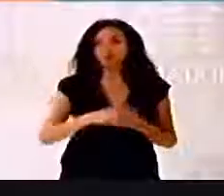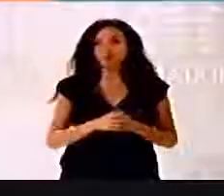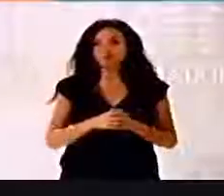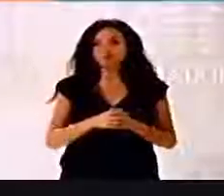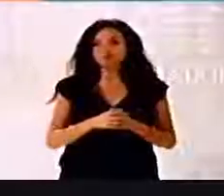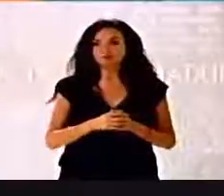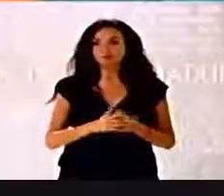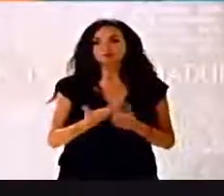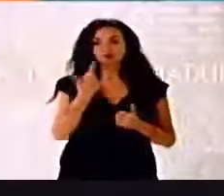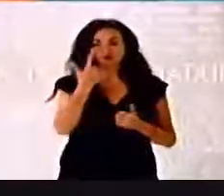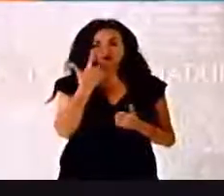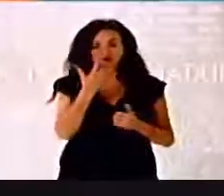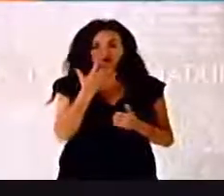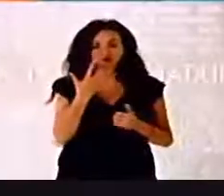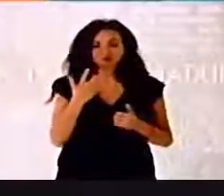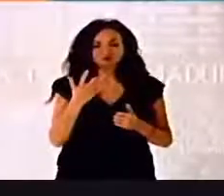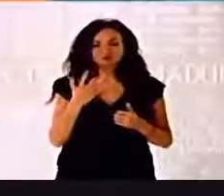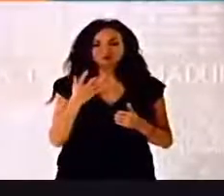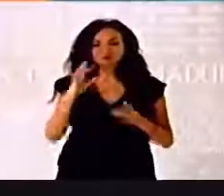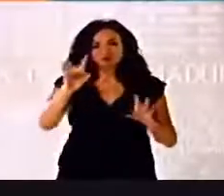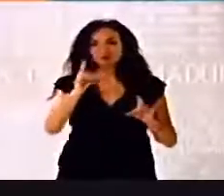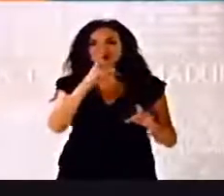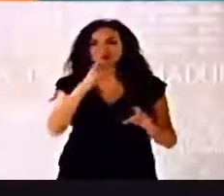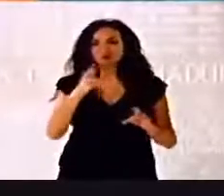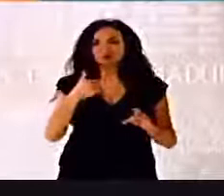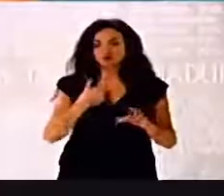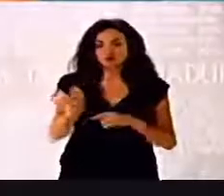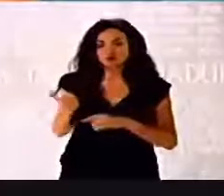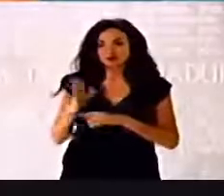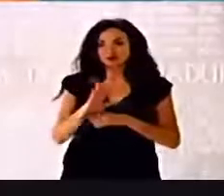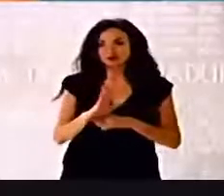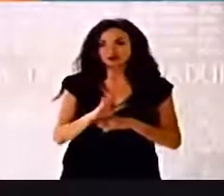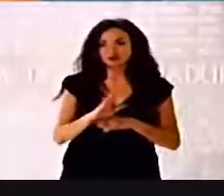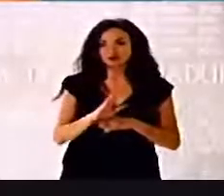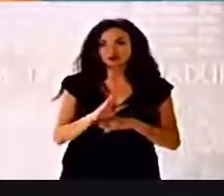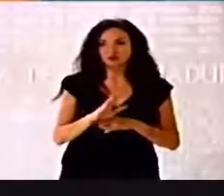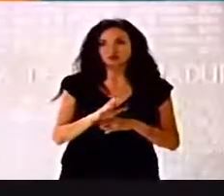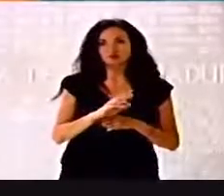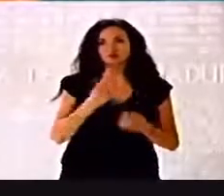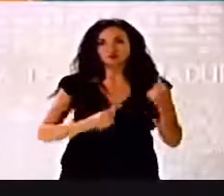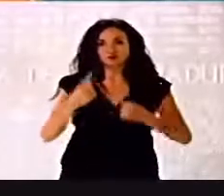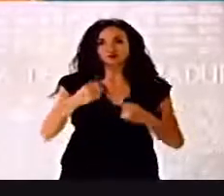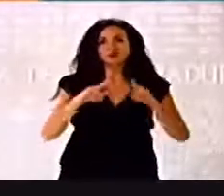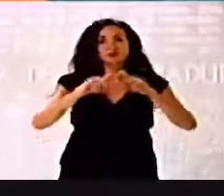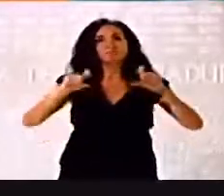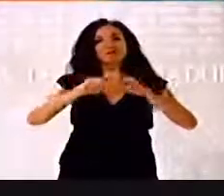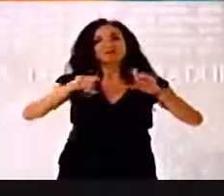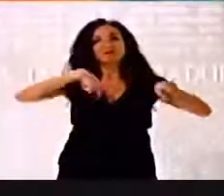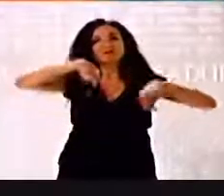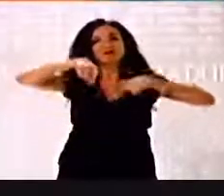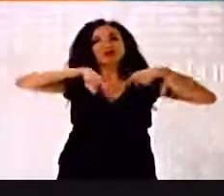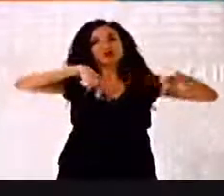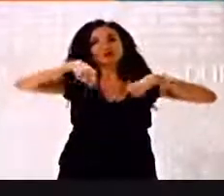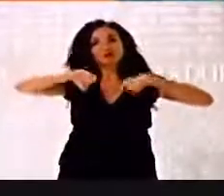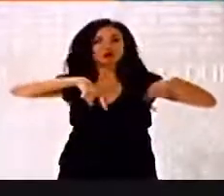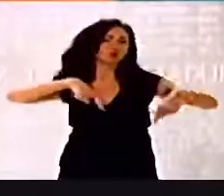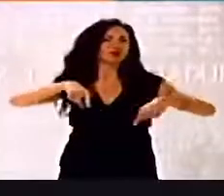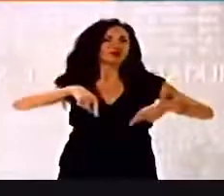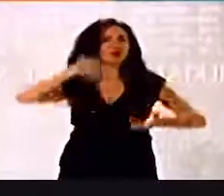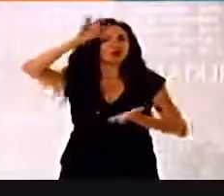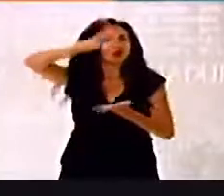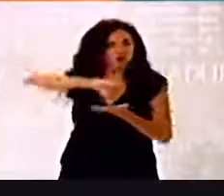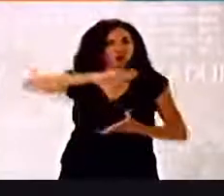Sí, es que me han pasado, como vengo representando varias, una era esta, empresas de transporte interurbano, en este